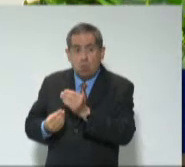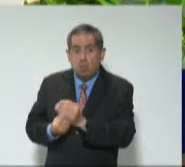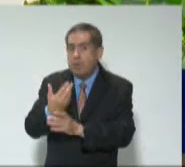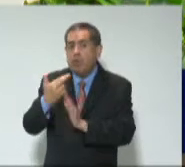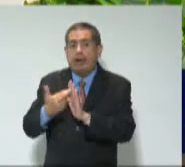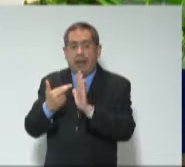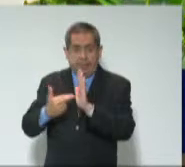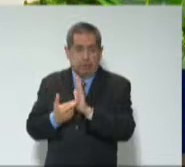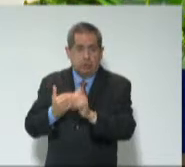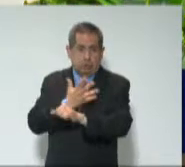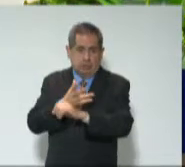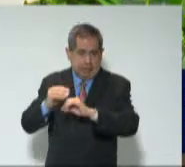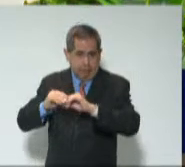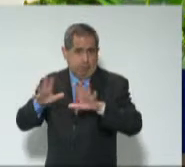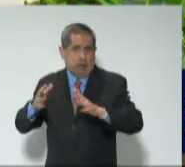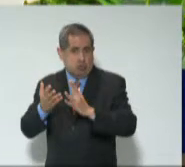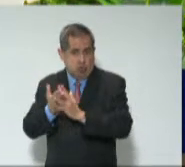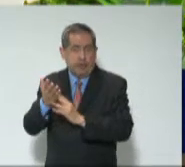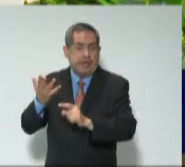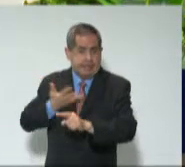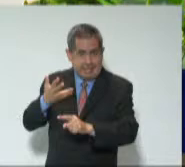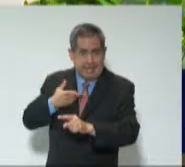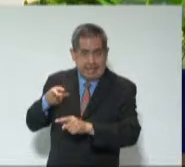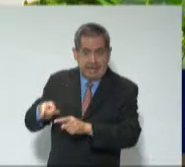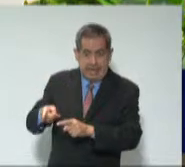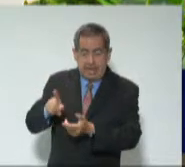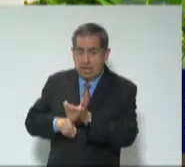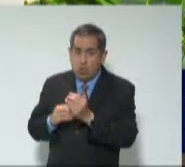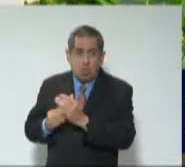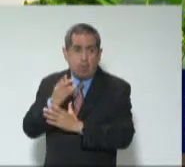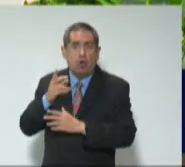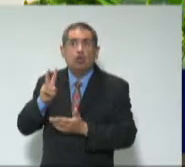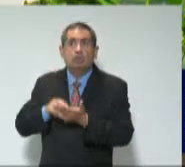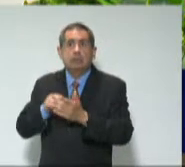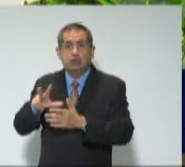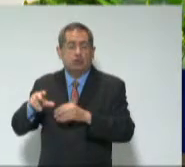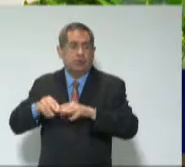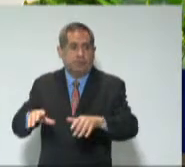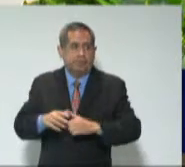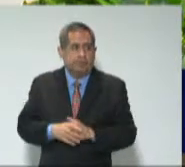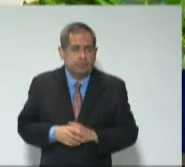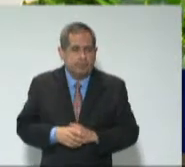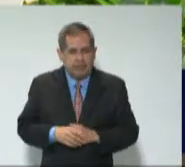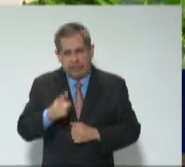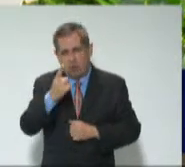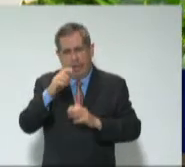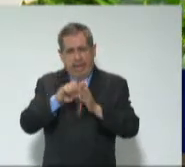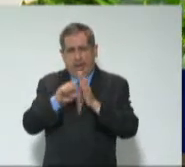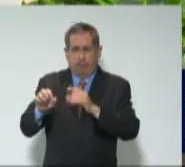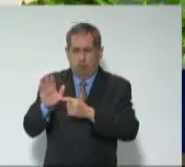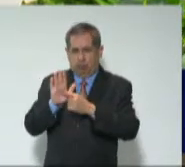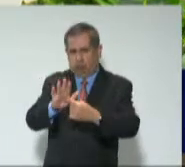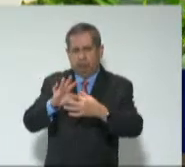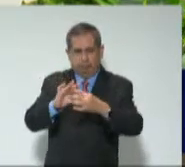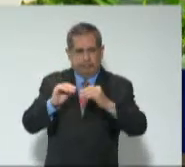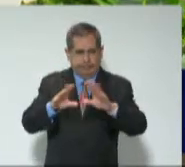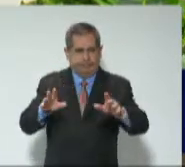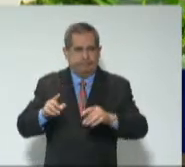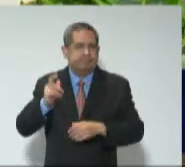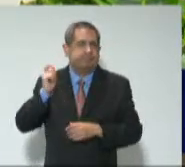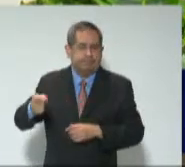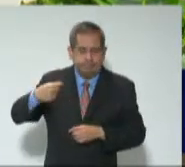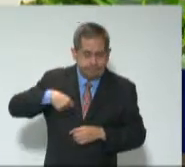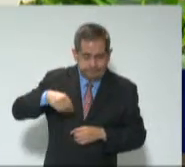transparencia acceso a la información y protección de datos personales Permítame citar un ejemplo de lo que